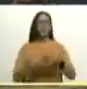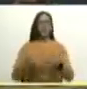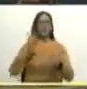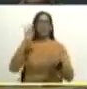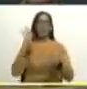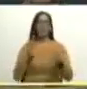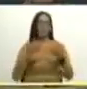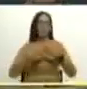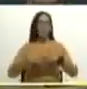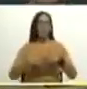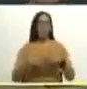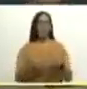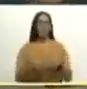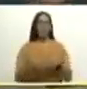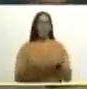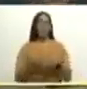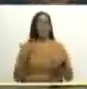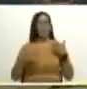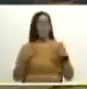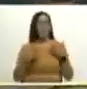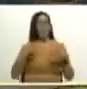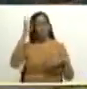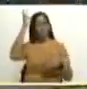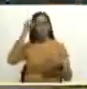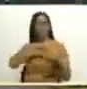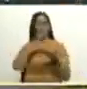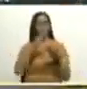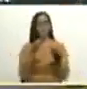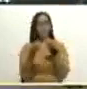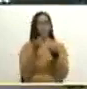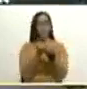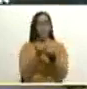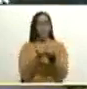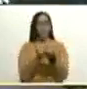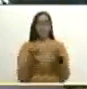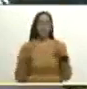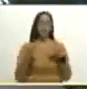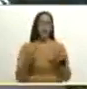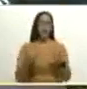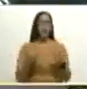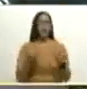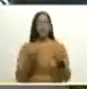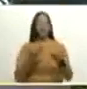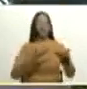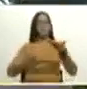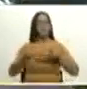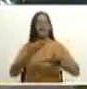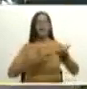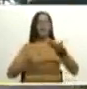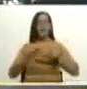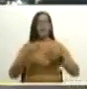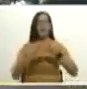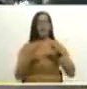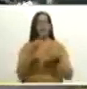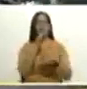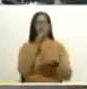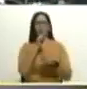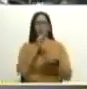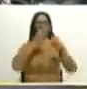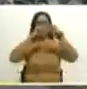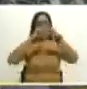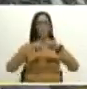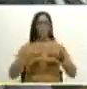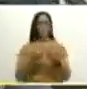Fedeindustria y los eventos del Consejo Nacional de Economía, normalmente comparte todos estos datos con